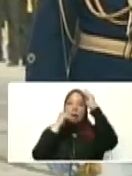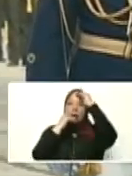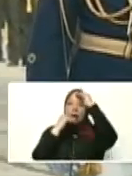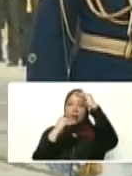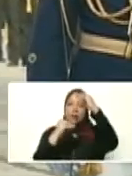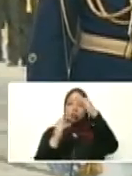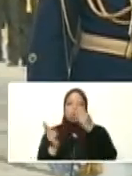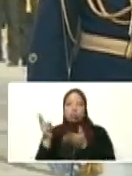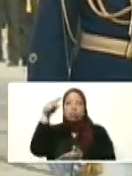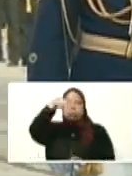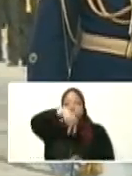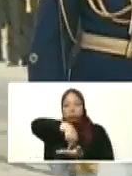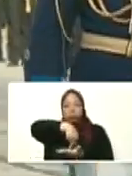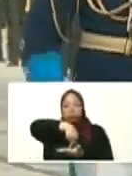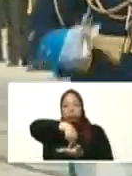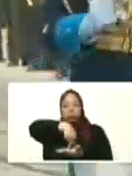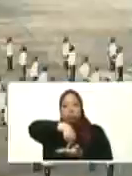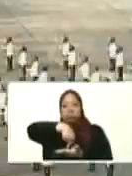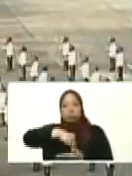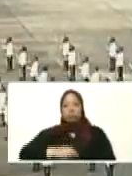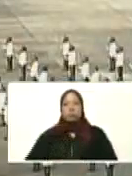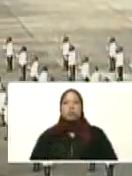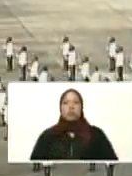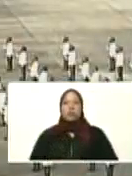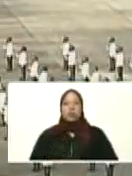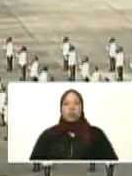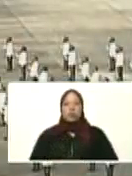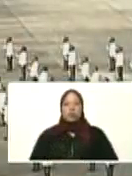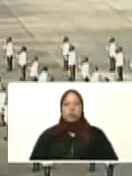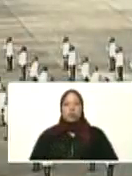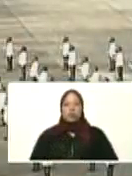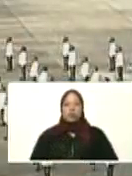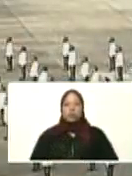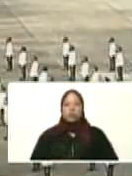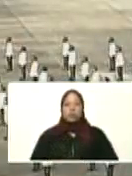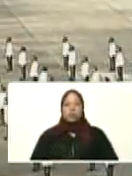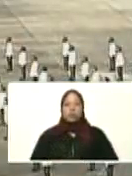presente! ¡Ar!